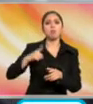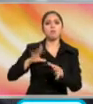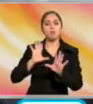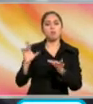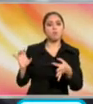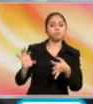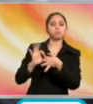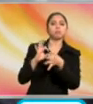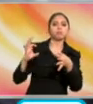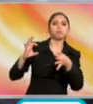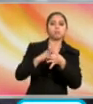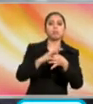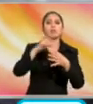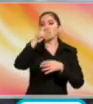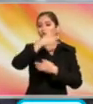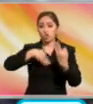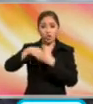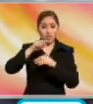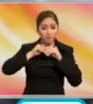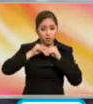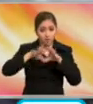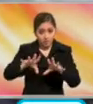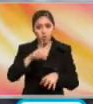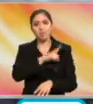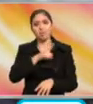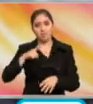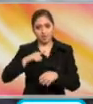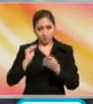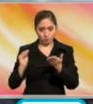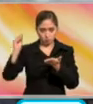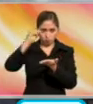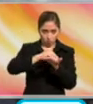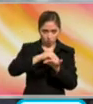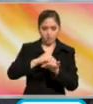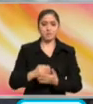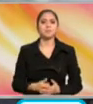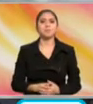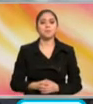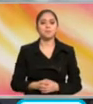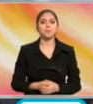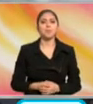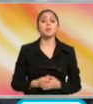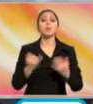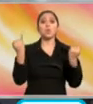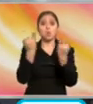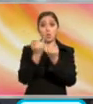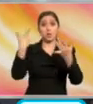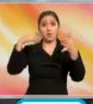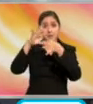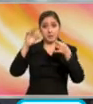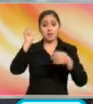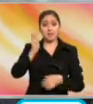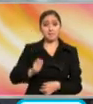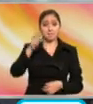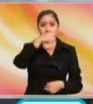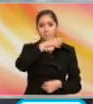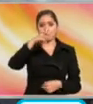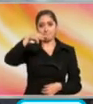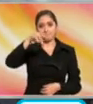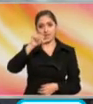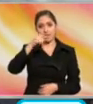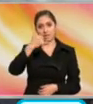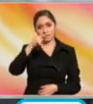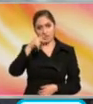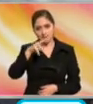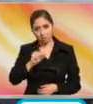donde tienen que subir toda la información. Sobre sueldos y salarios, por ejemplo, Claro. de los magistrados, de los ministros, que quede claro cuánto